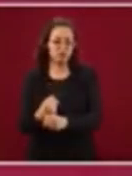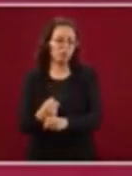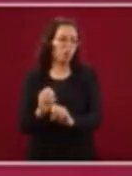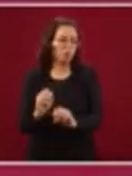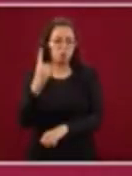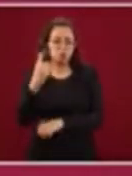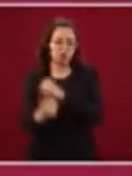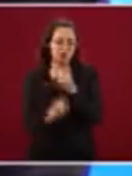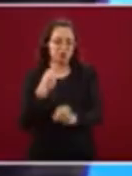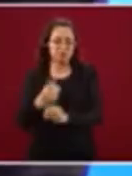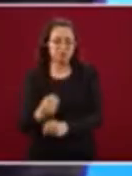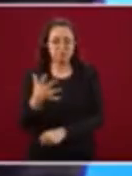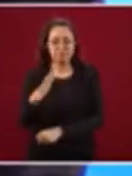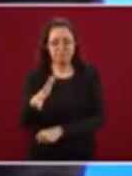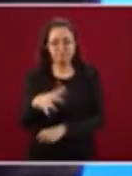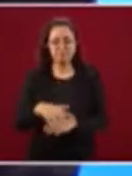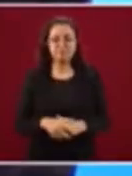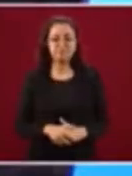1 año.